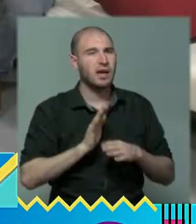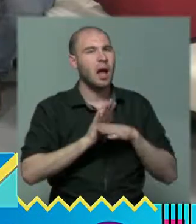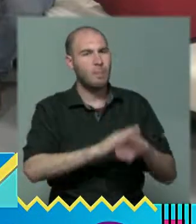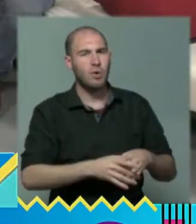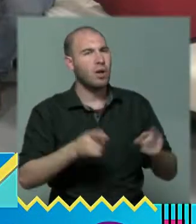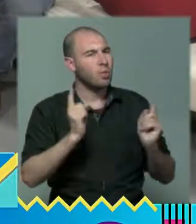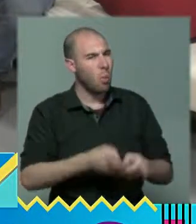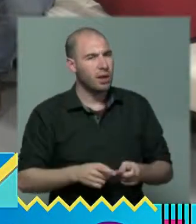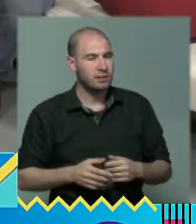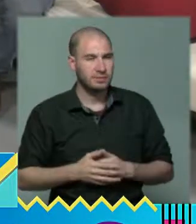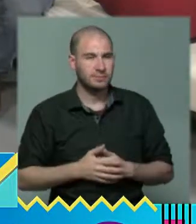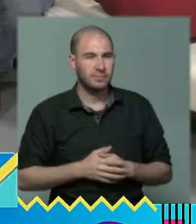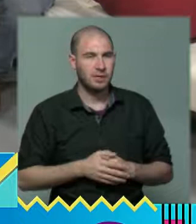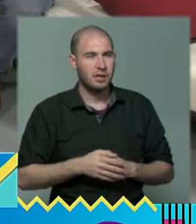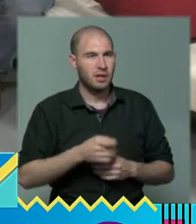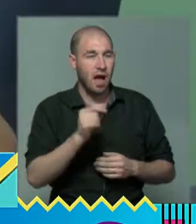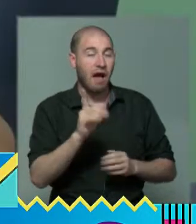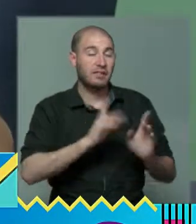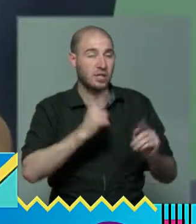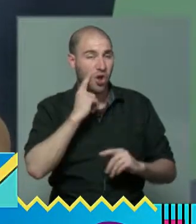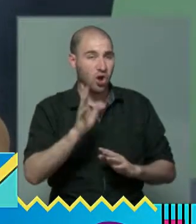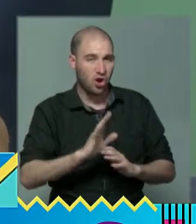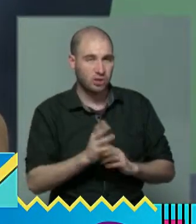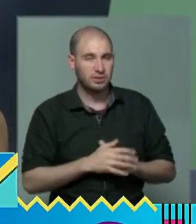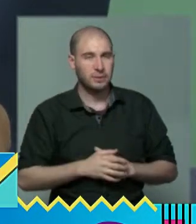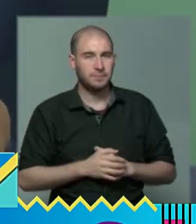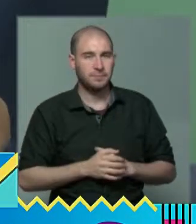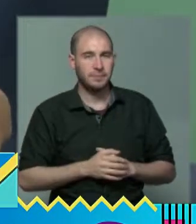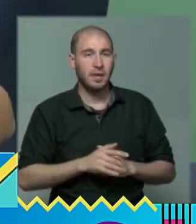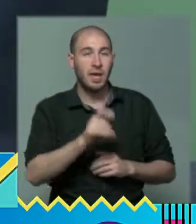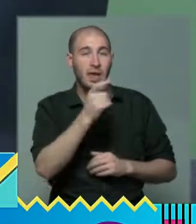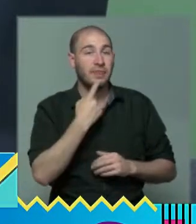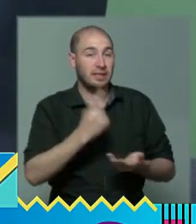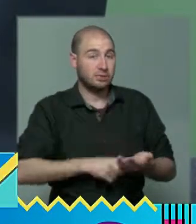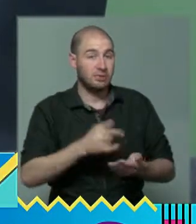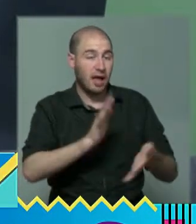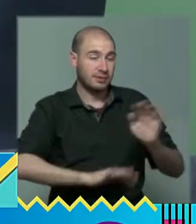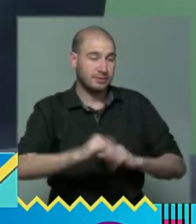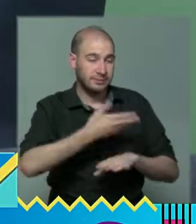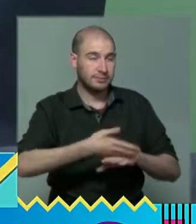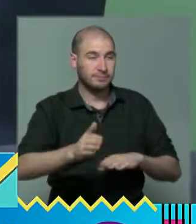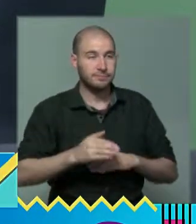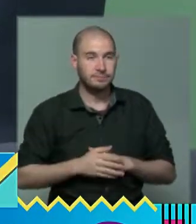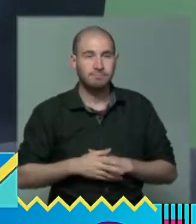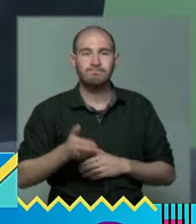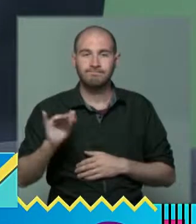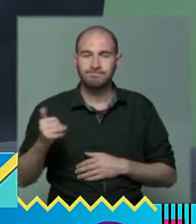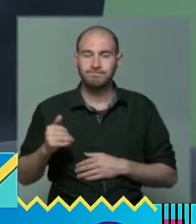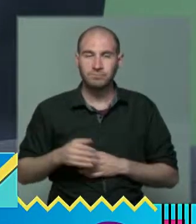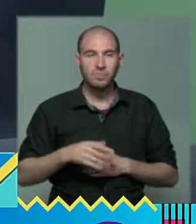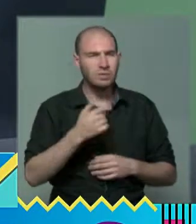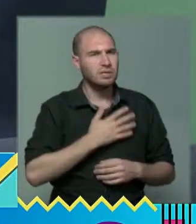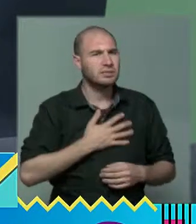igual considerando, tal vez en su desconocimiento, que son las medidas que hay que llevar a cabo. Quiten la libertad condicional, me